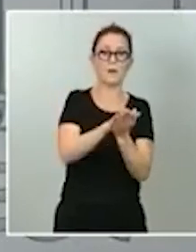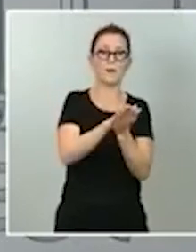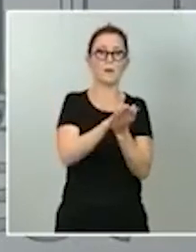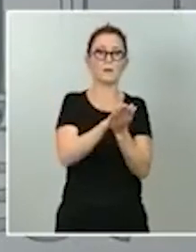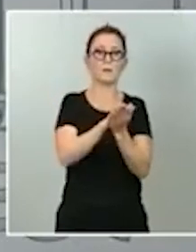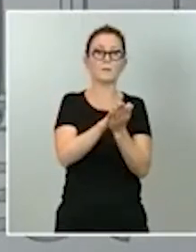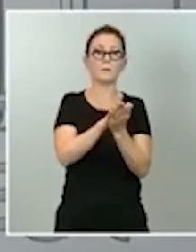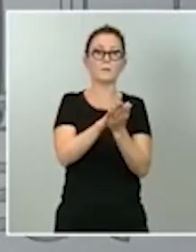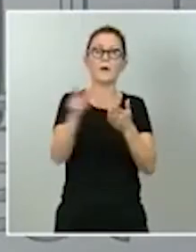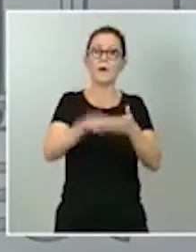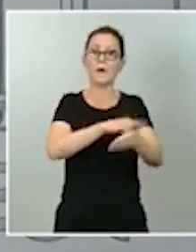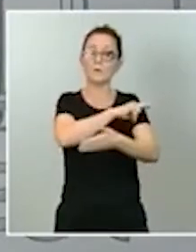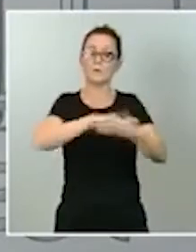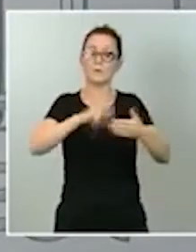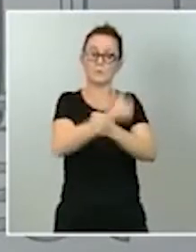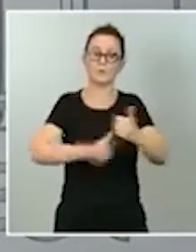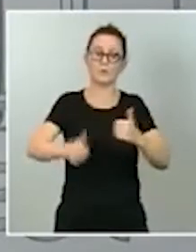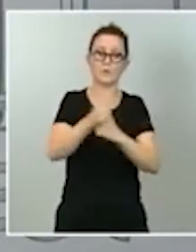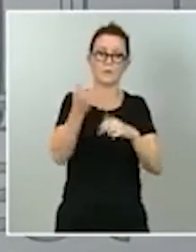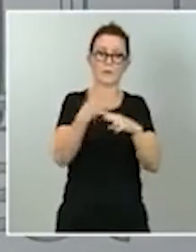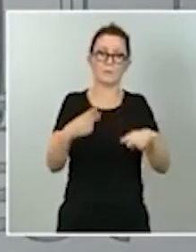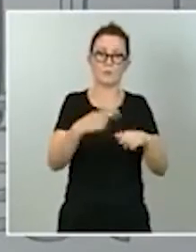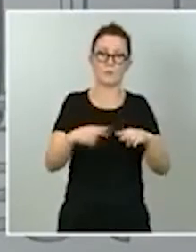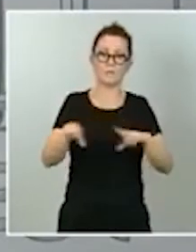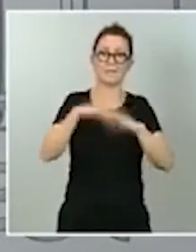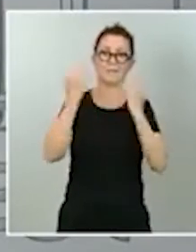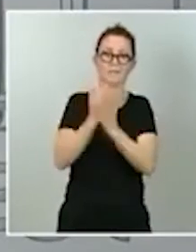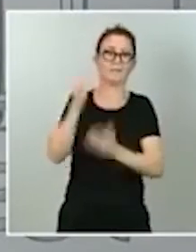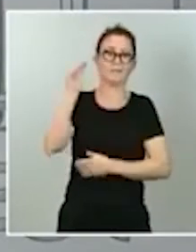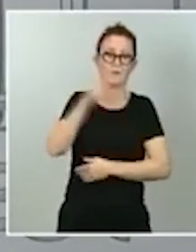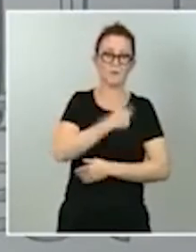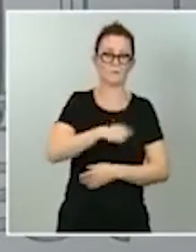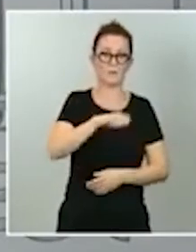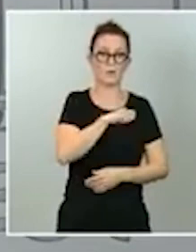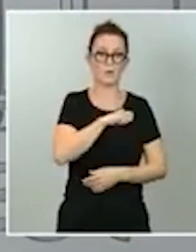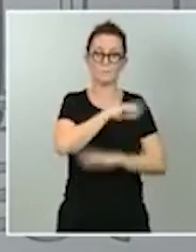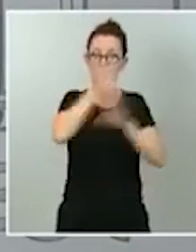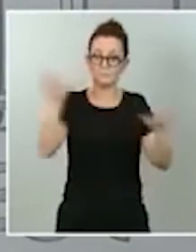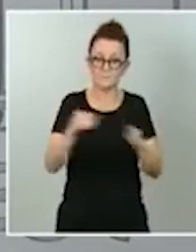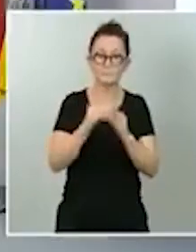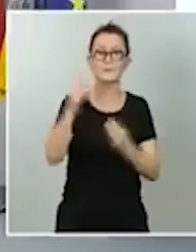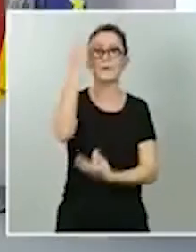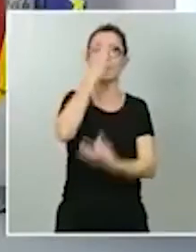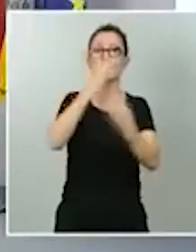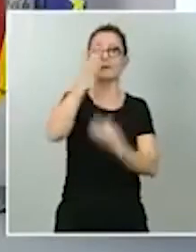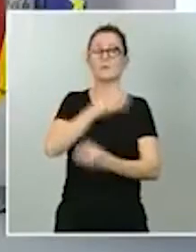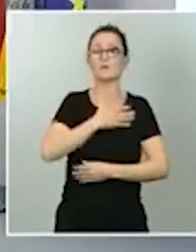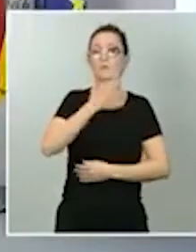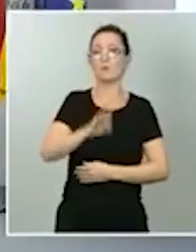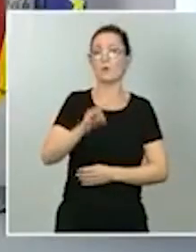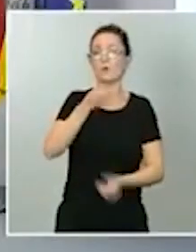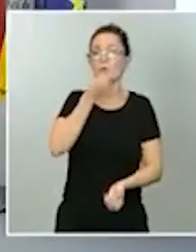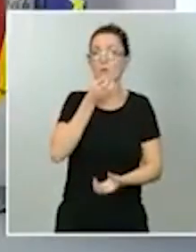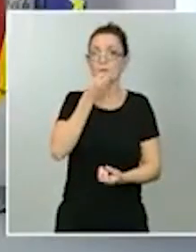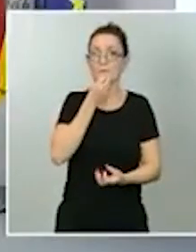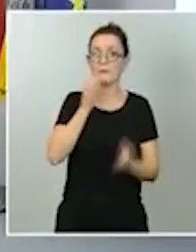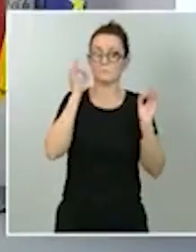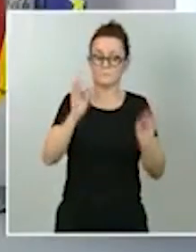de la política exterior española todos estos detalles son los que le puedo comentar y ahora si pasamos al turno de